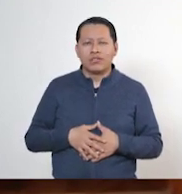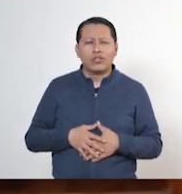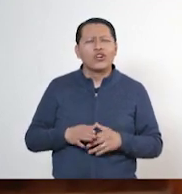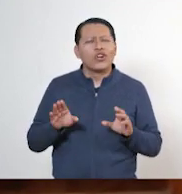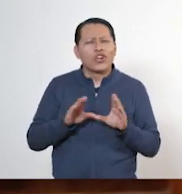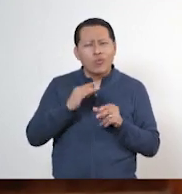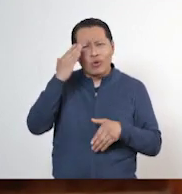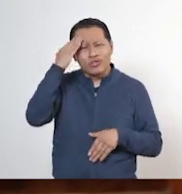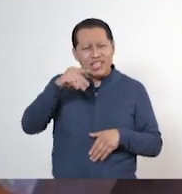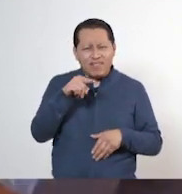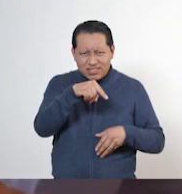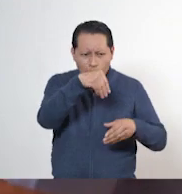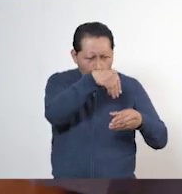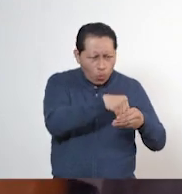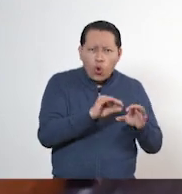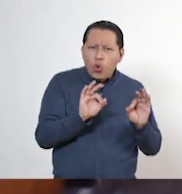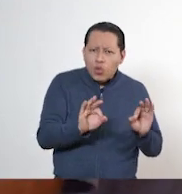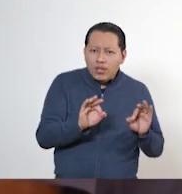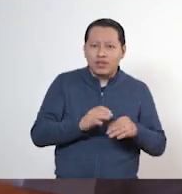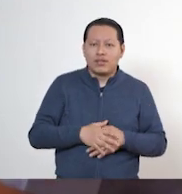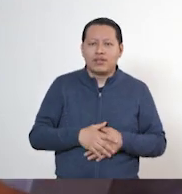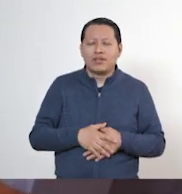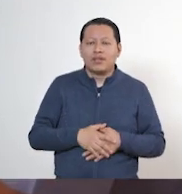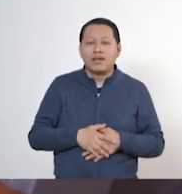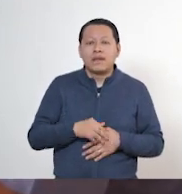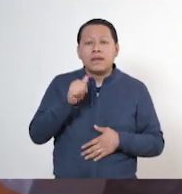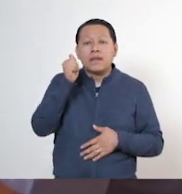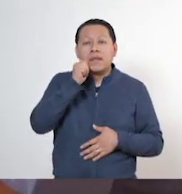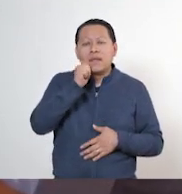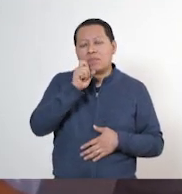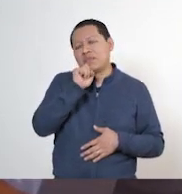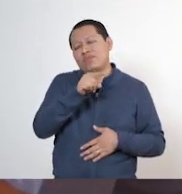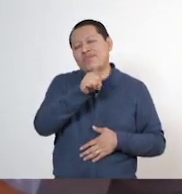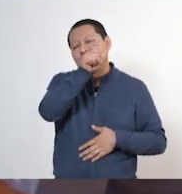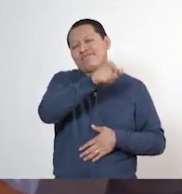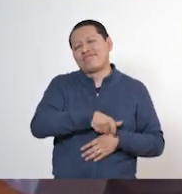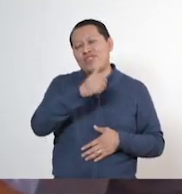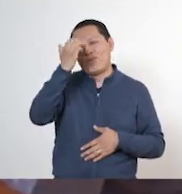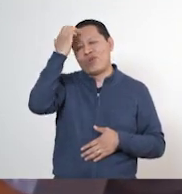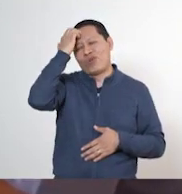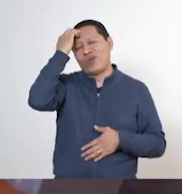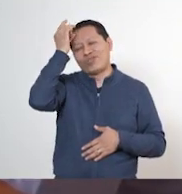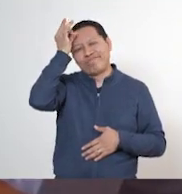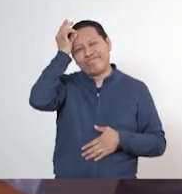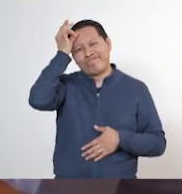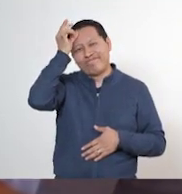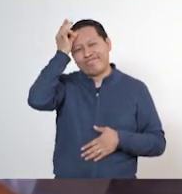¿Cómo sabías que estaban ahí? 19 años juntos, casi que no te conozco.